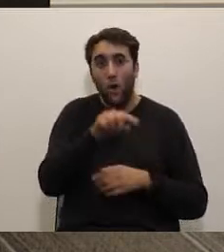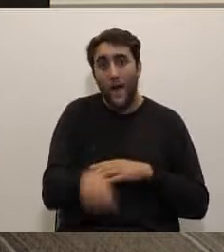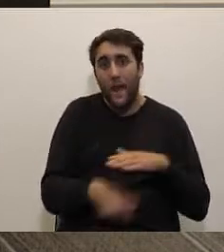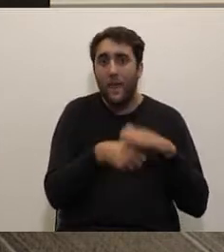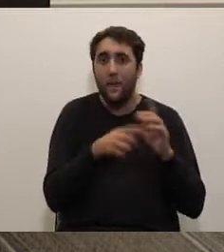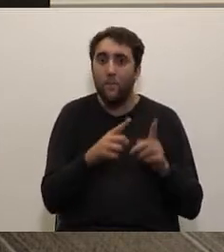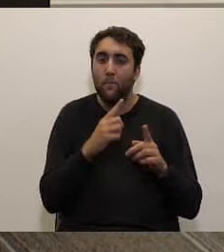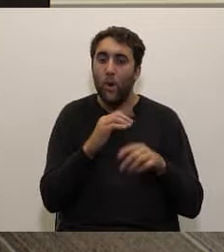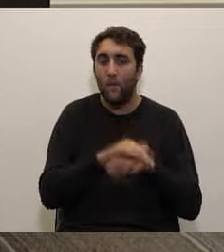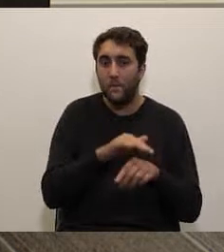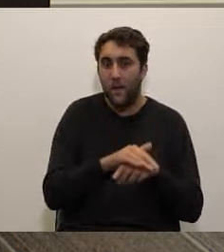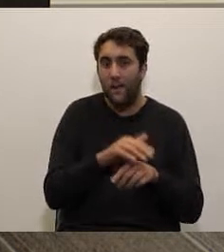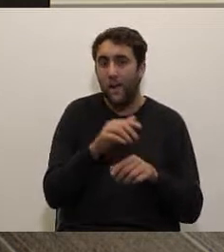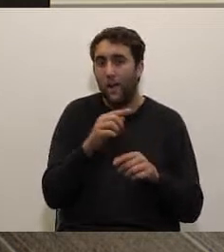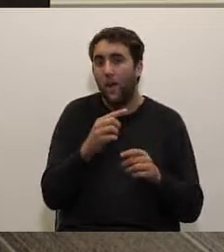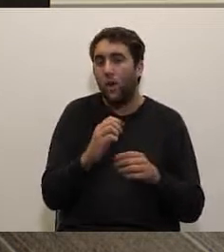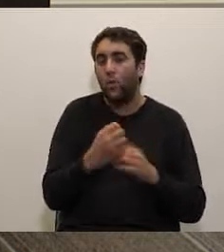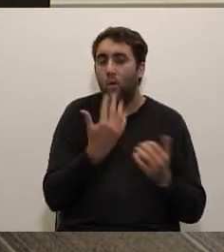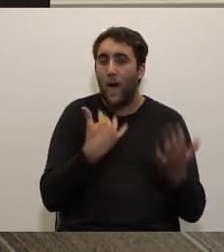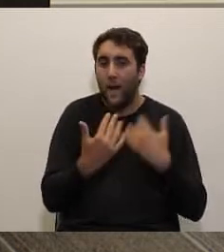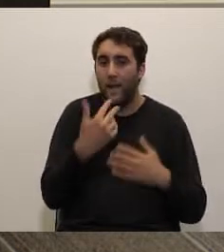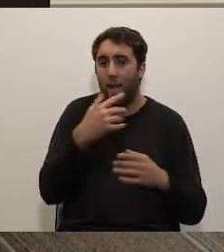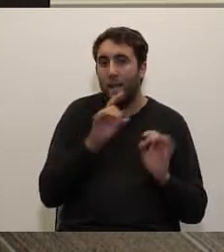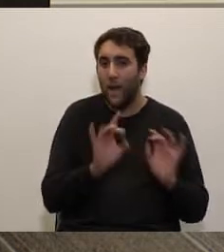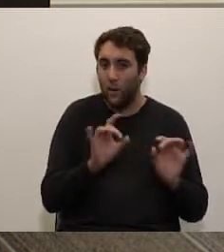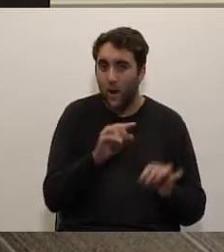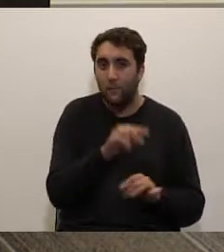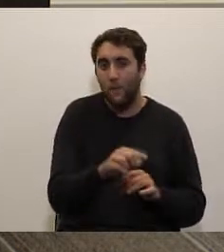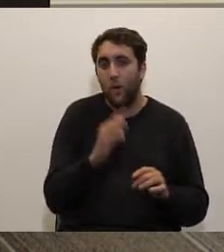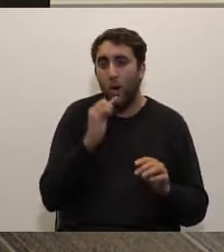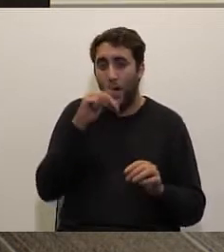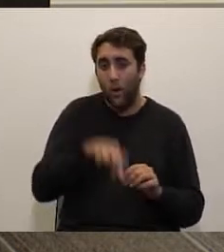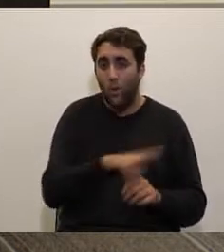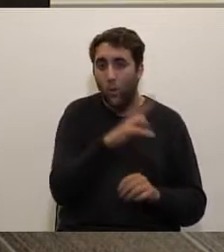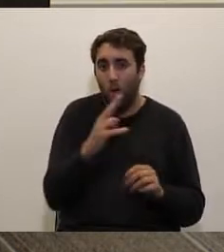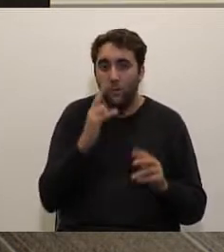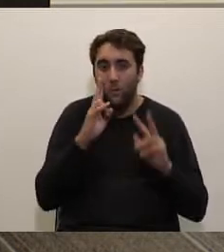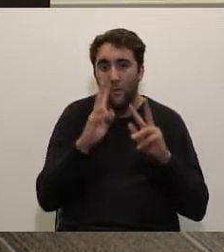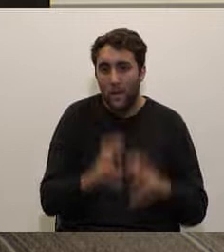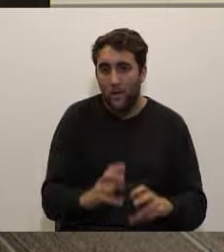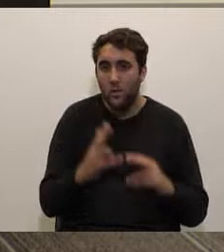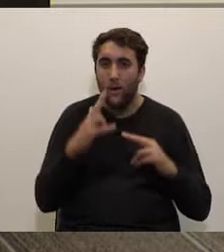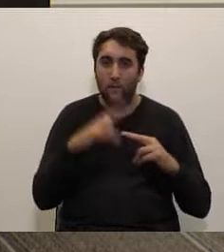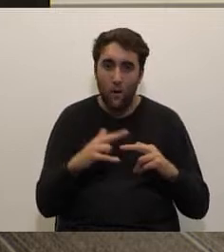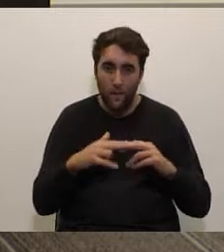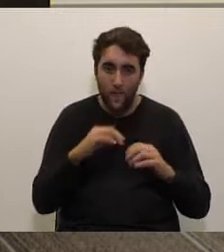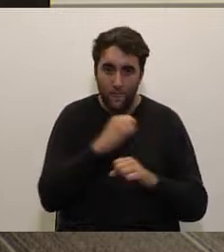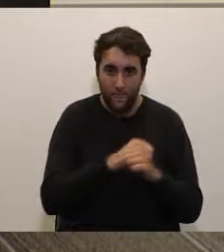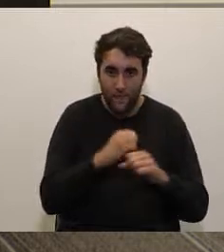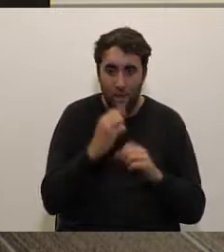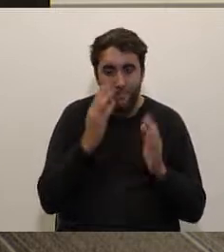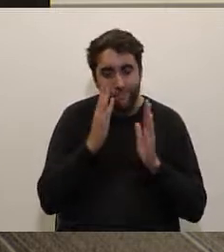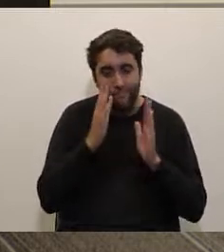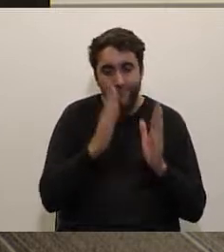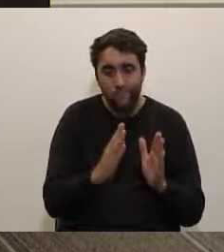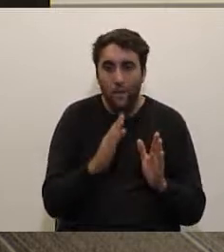de iNaturalist para Uruguay y su foco de investigación actual es en la microecología y la informática de la biodiversidad con foco en el